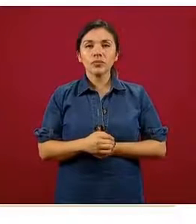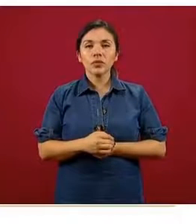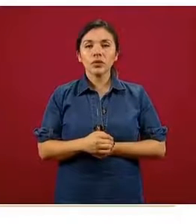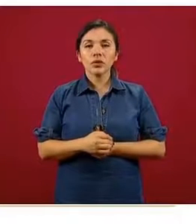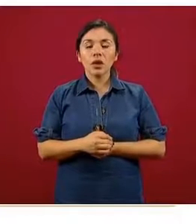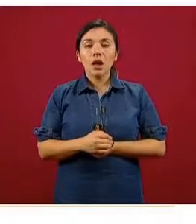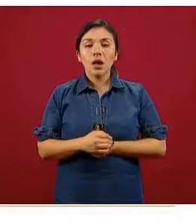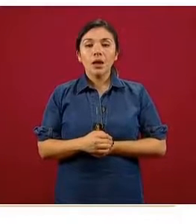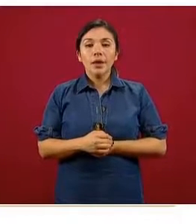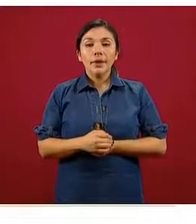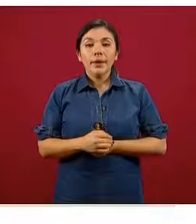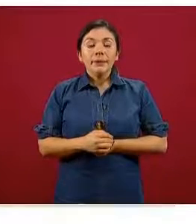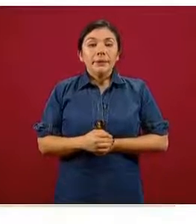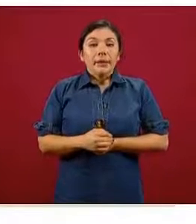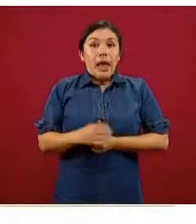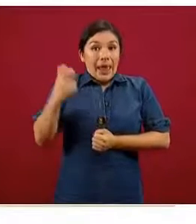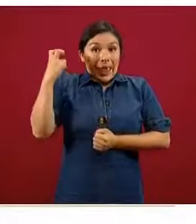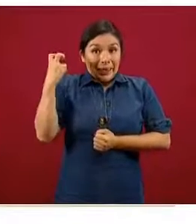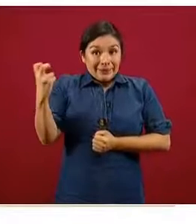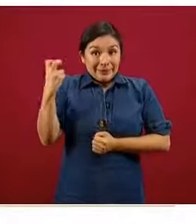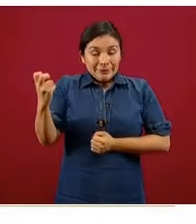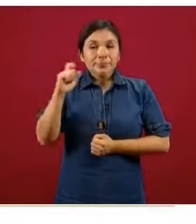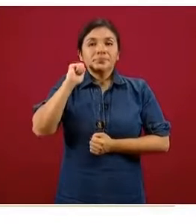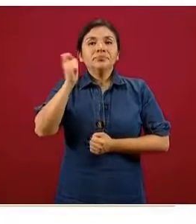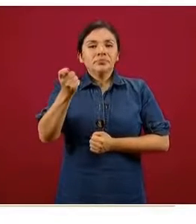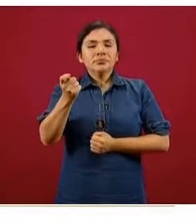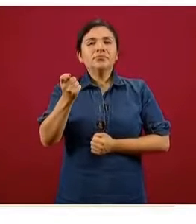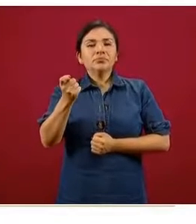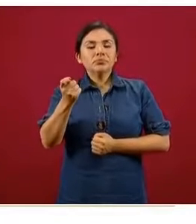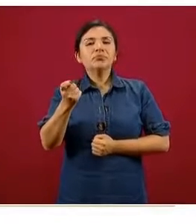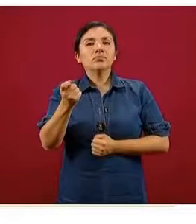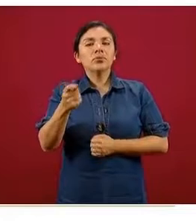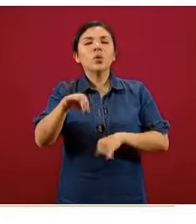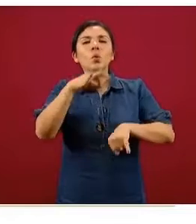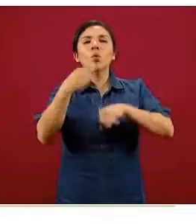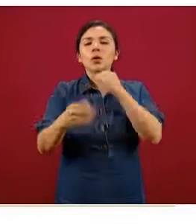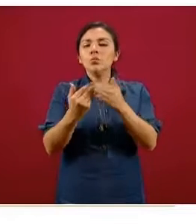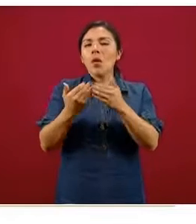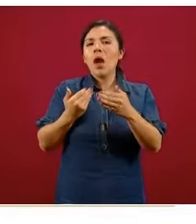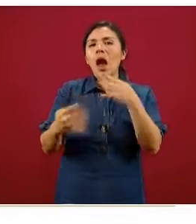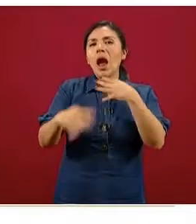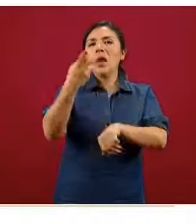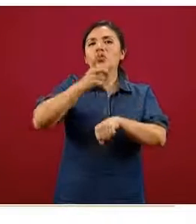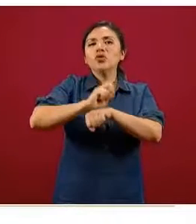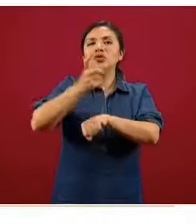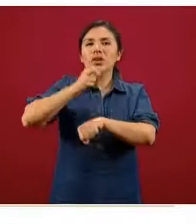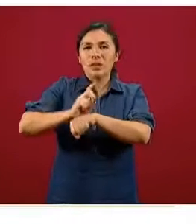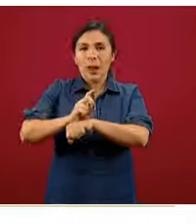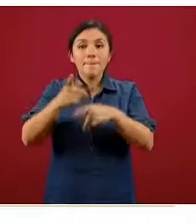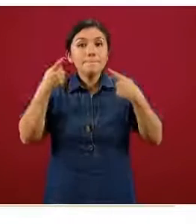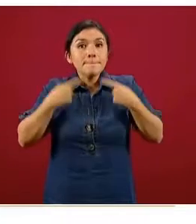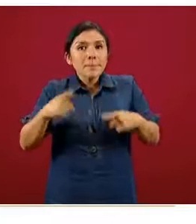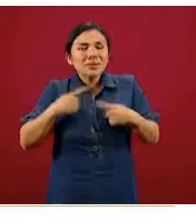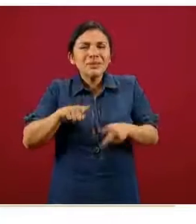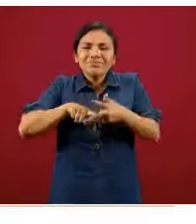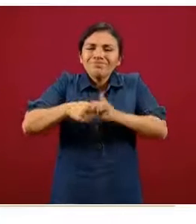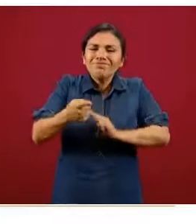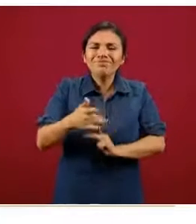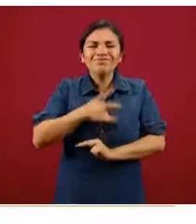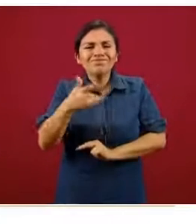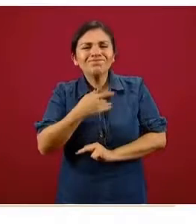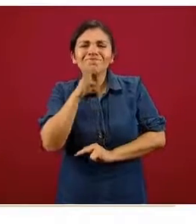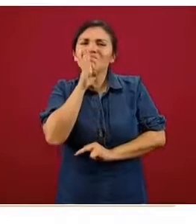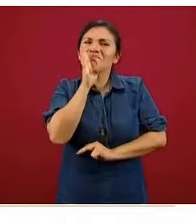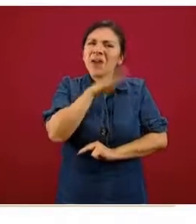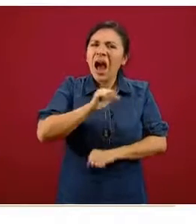Aquí vamos a ver ahora los casos en los últimos 14 días, es decir, personas que iniciaron con